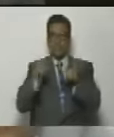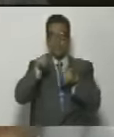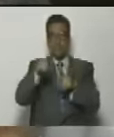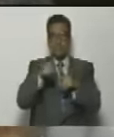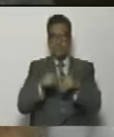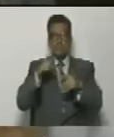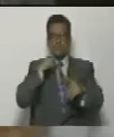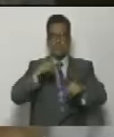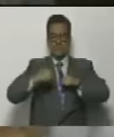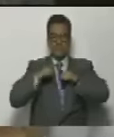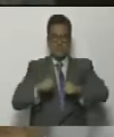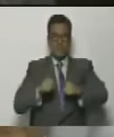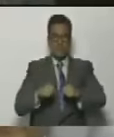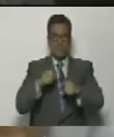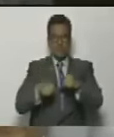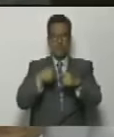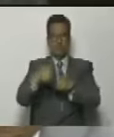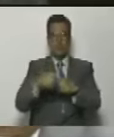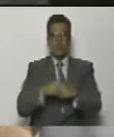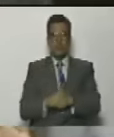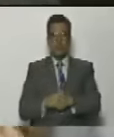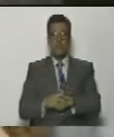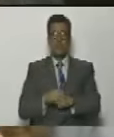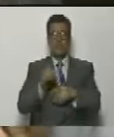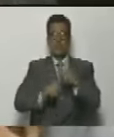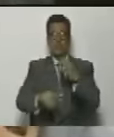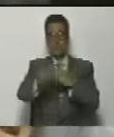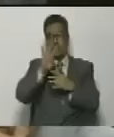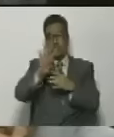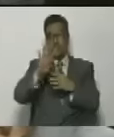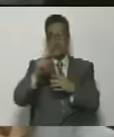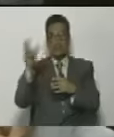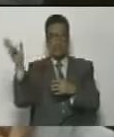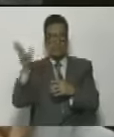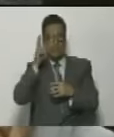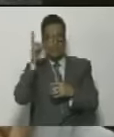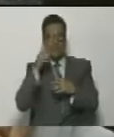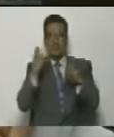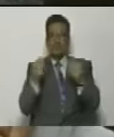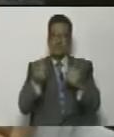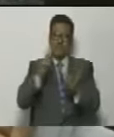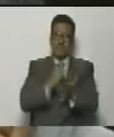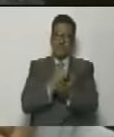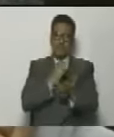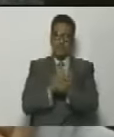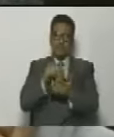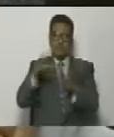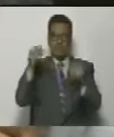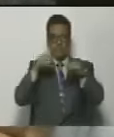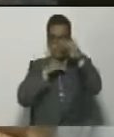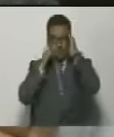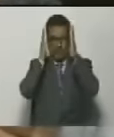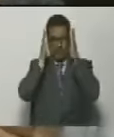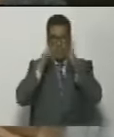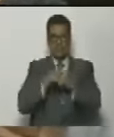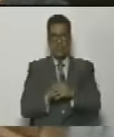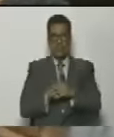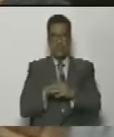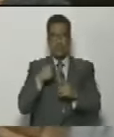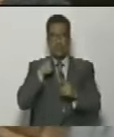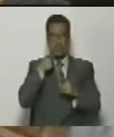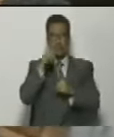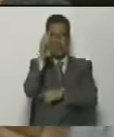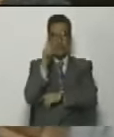pretenda imponerse al otro. El cuarto concepto que oí una y otra vez, que escuché con atención, lo señaló